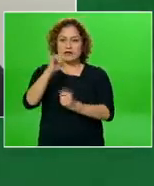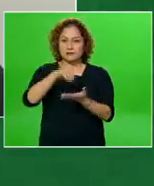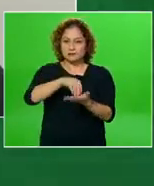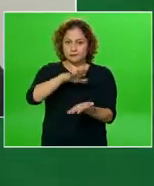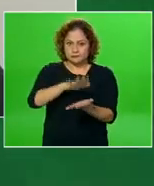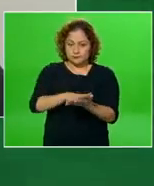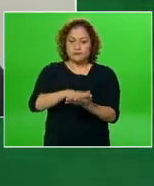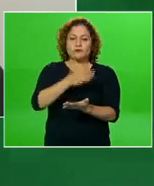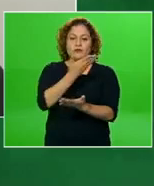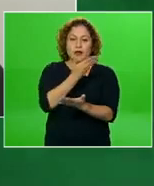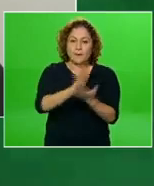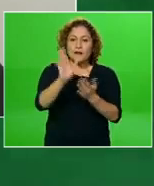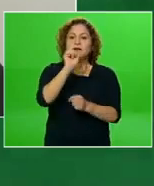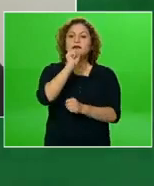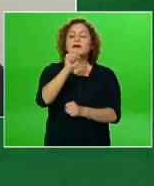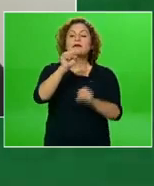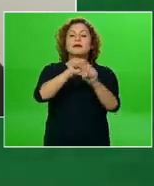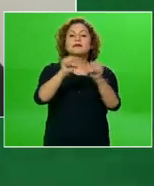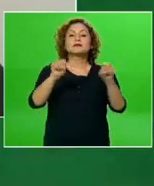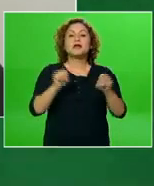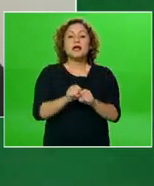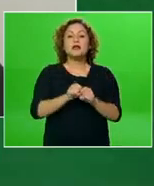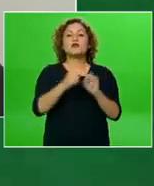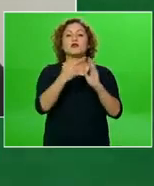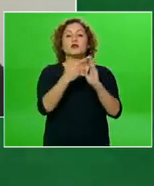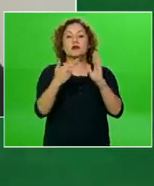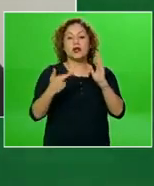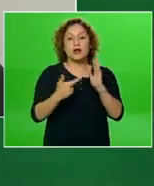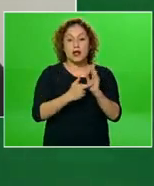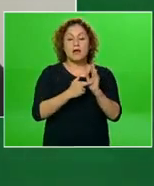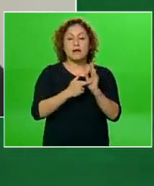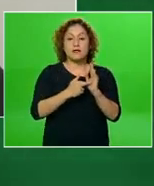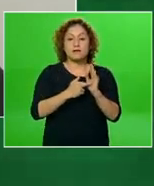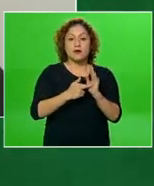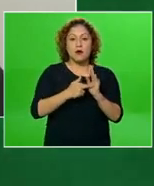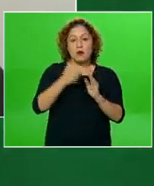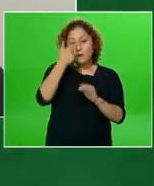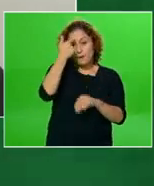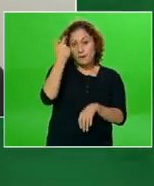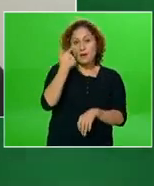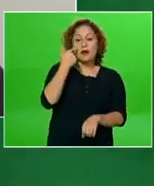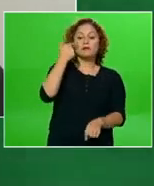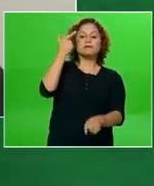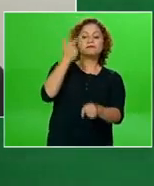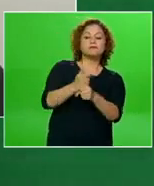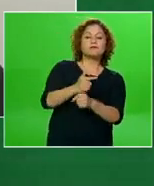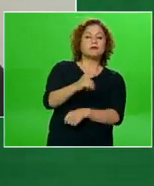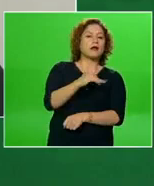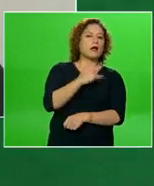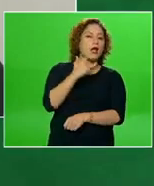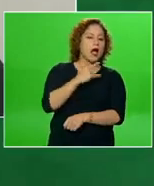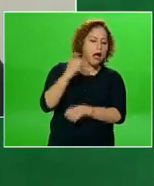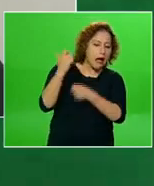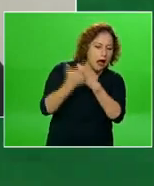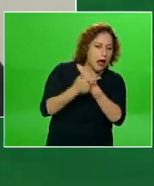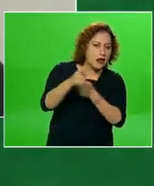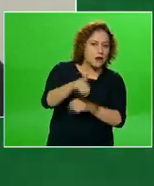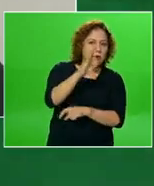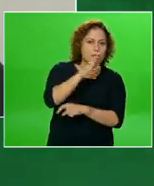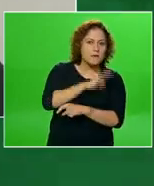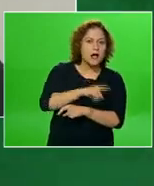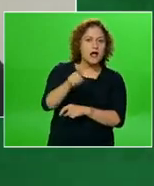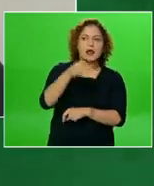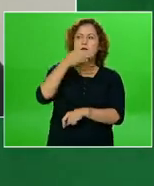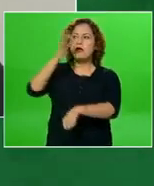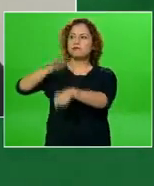enfocados a detectar de manera rápida oportuna la presencia de casos sospechosos y que cuando así suceda podrán